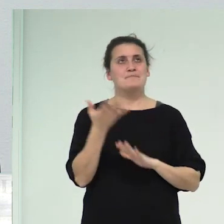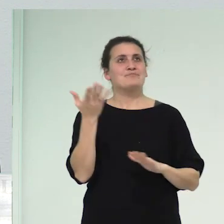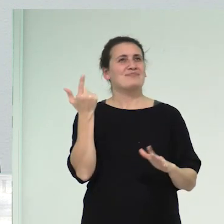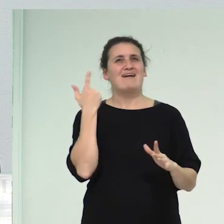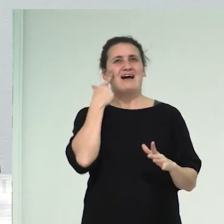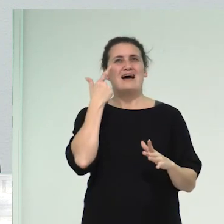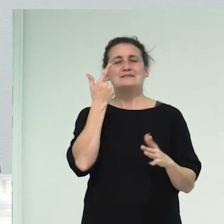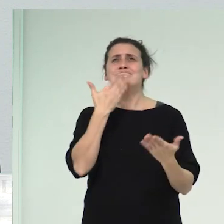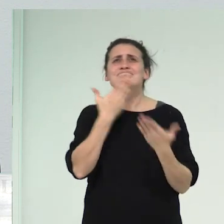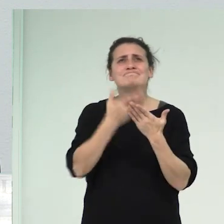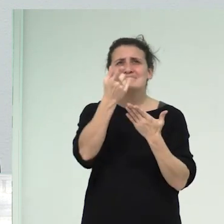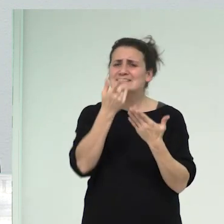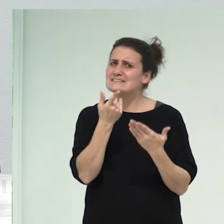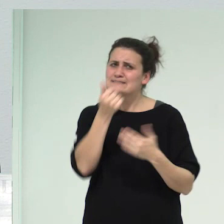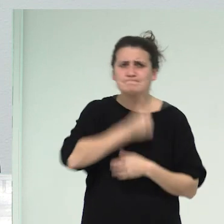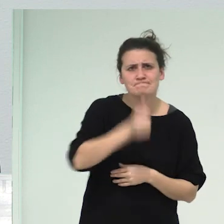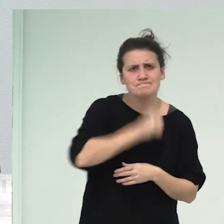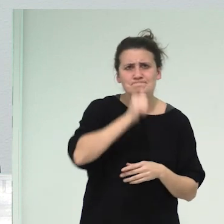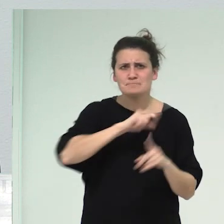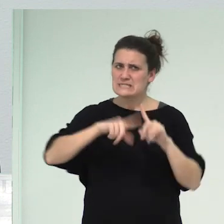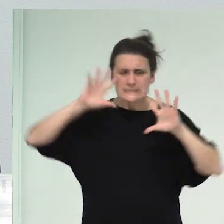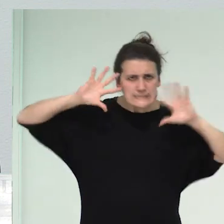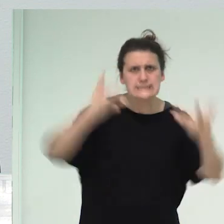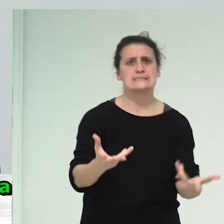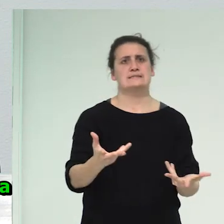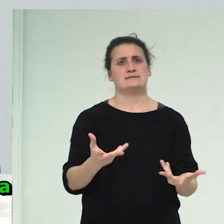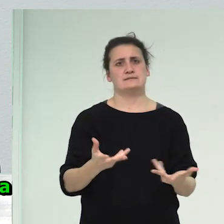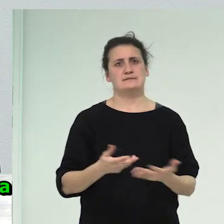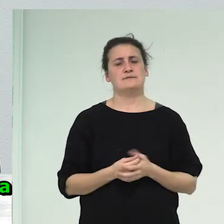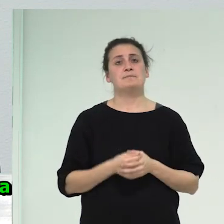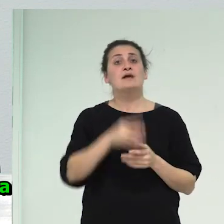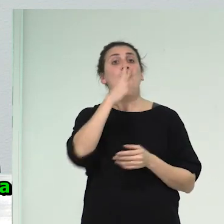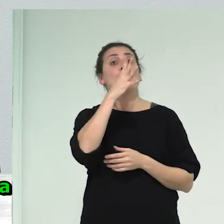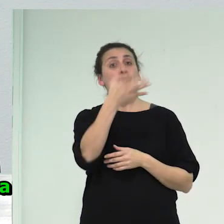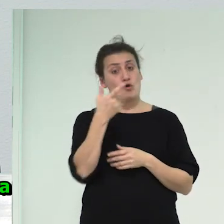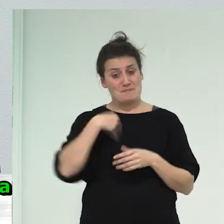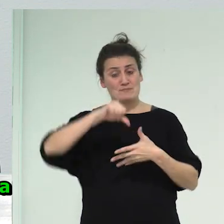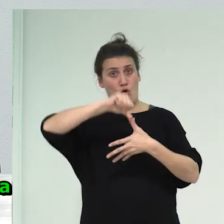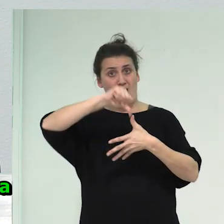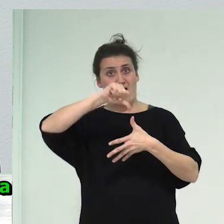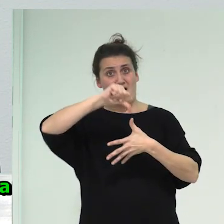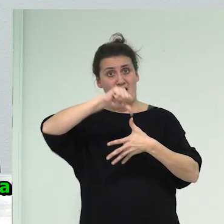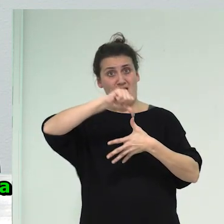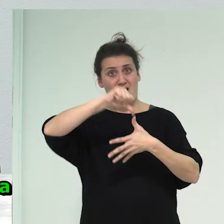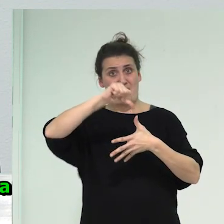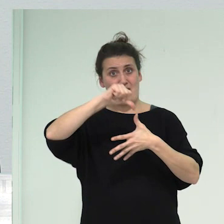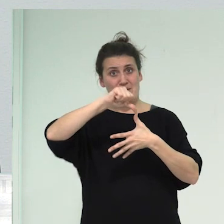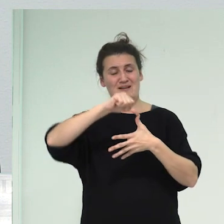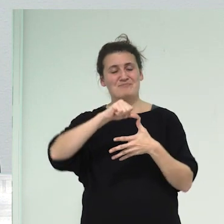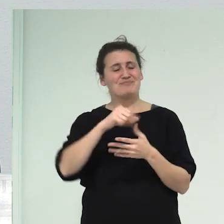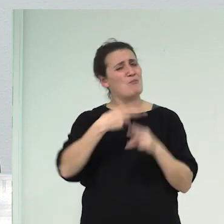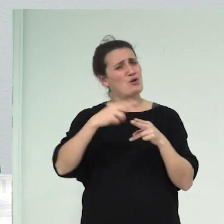empiezan a invocar las resistencias y transgresiones. ¿Por qué? Porque en América Latina la